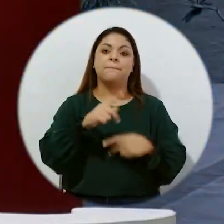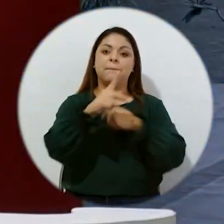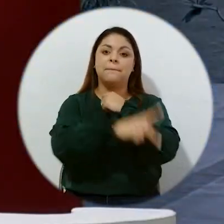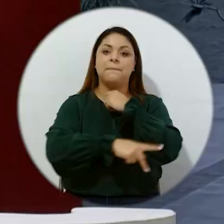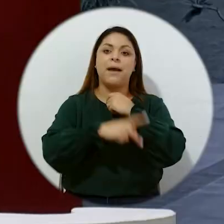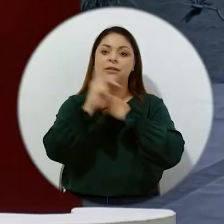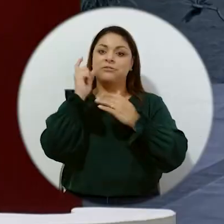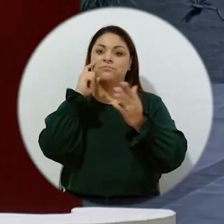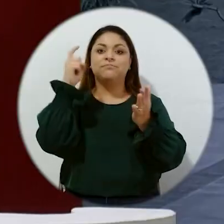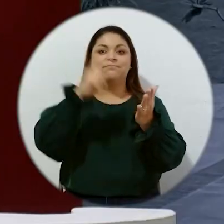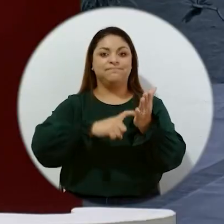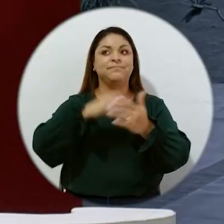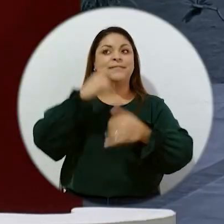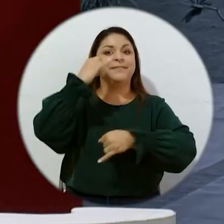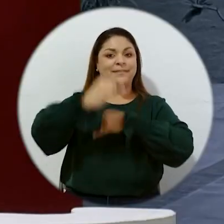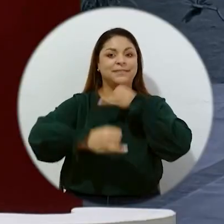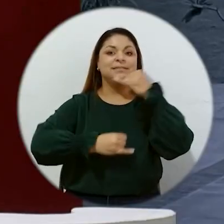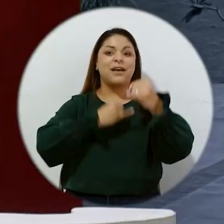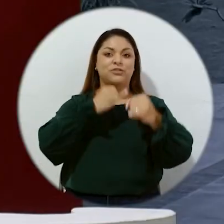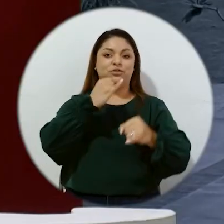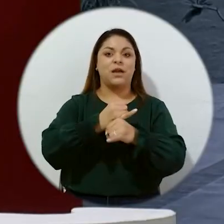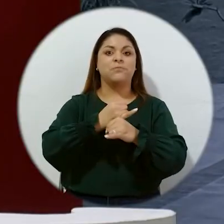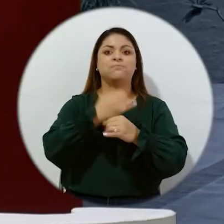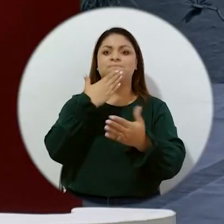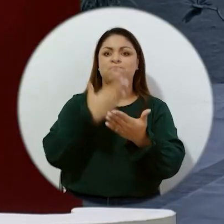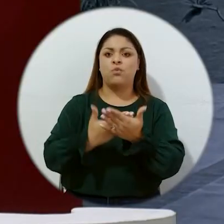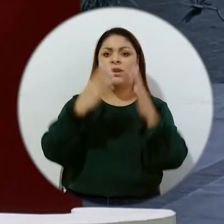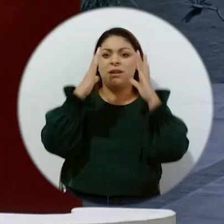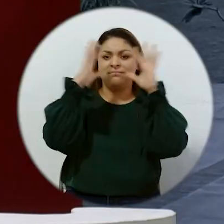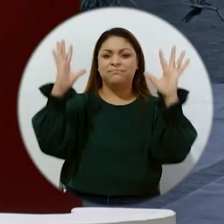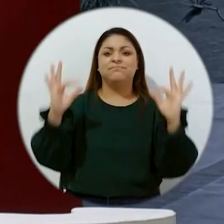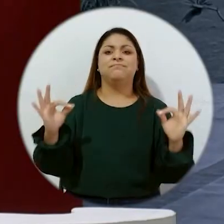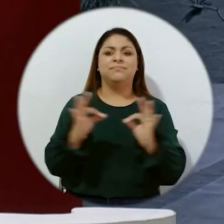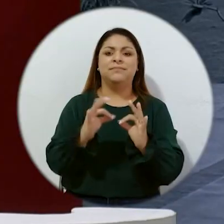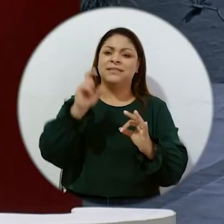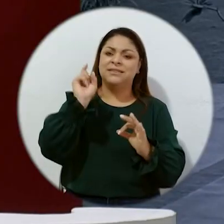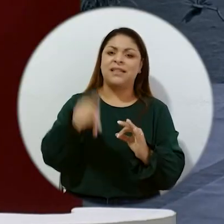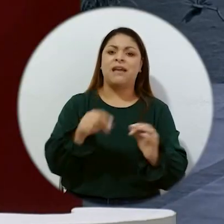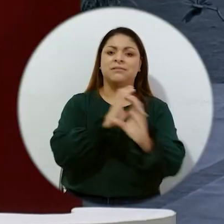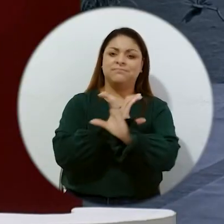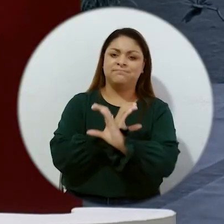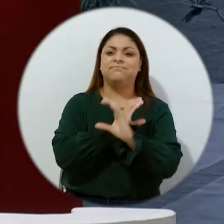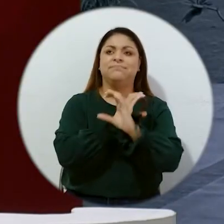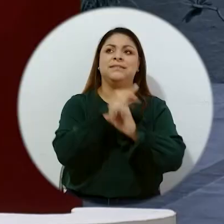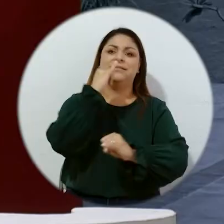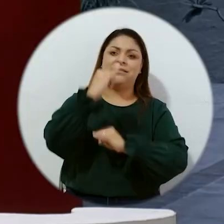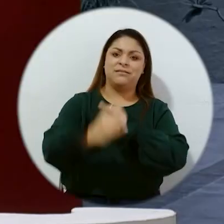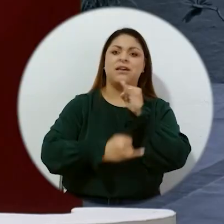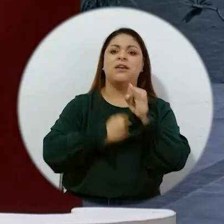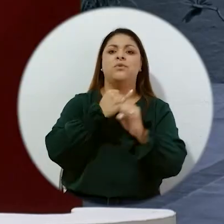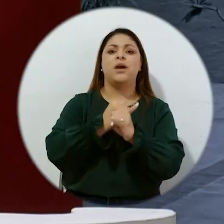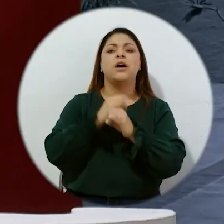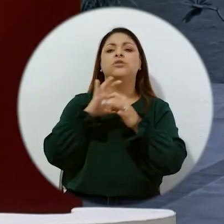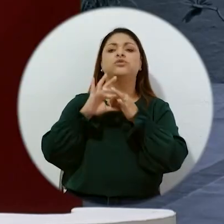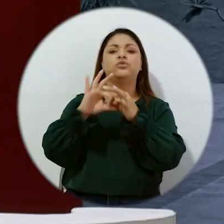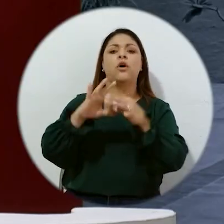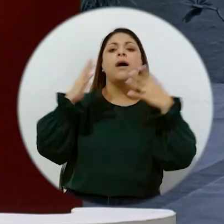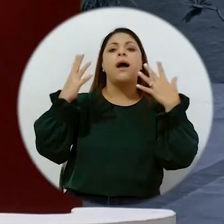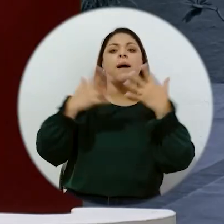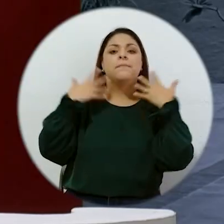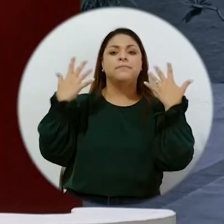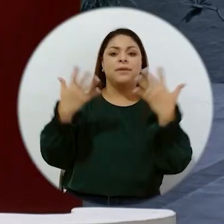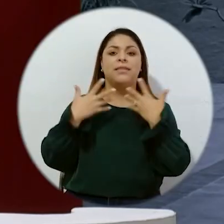país reconocido a nivel internacional, con una reputación que tiene que cuidar a nivel internacional en materia